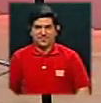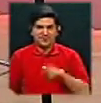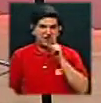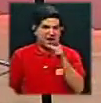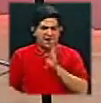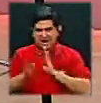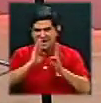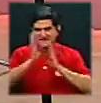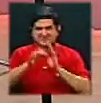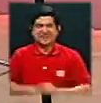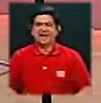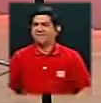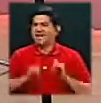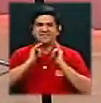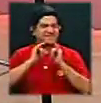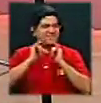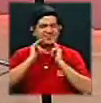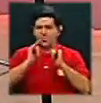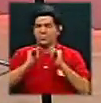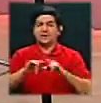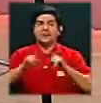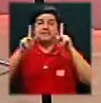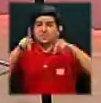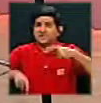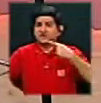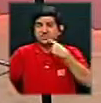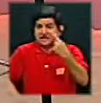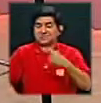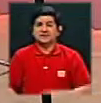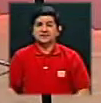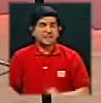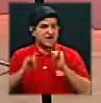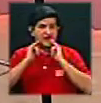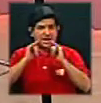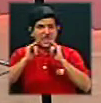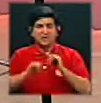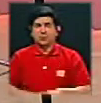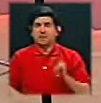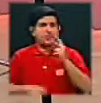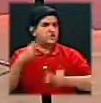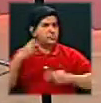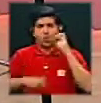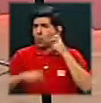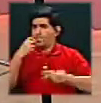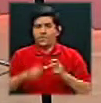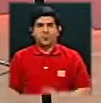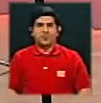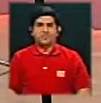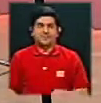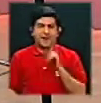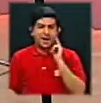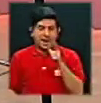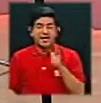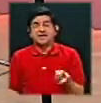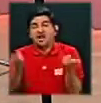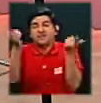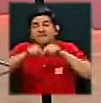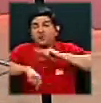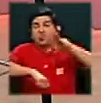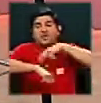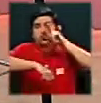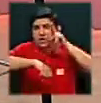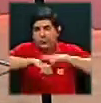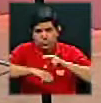acá es de la desigualdad, pero hay quienes plantean que la desigualdad en sí misma no es un problema, sino que incluso es un fenómeno